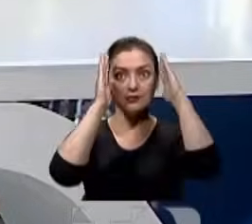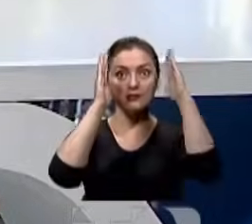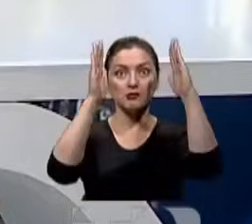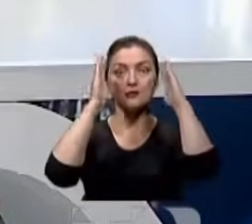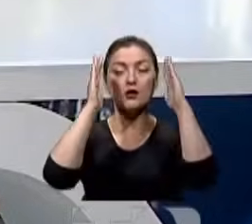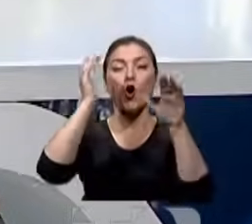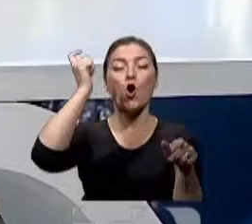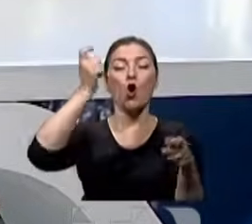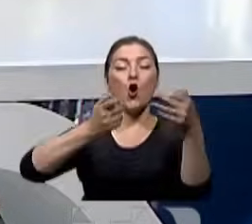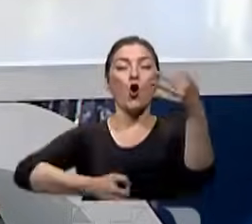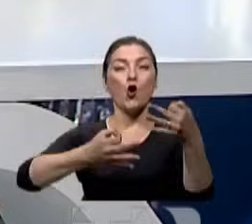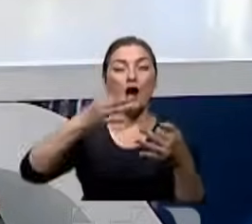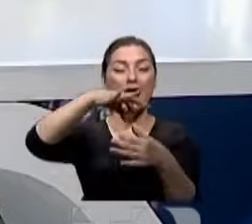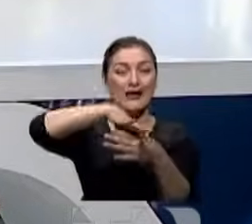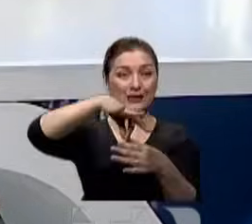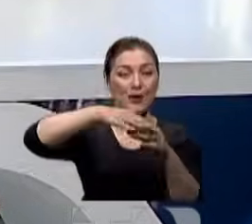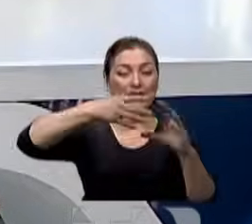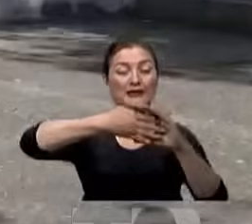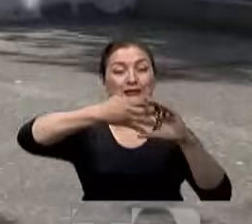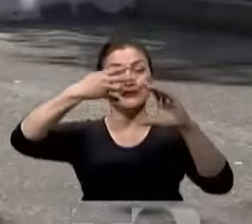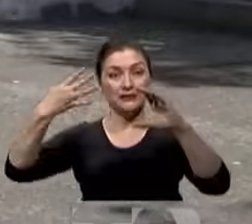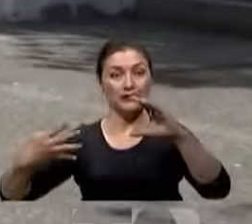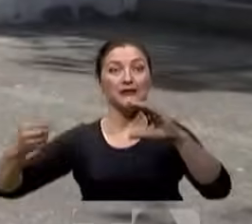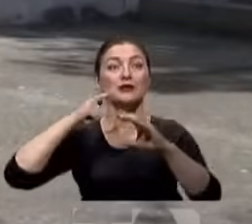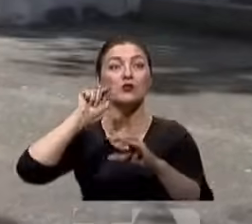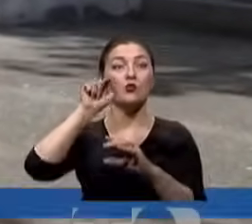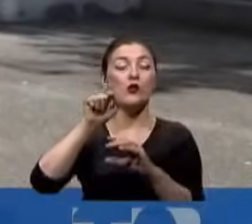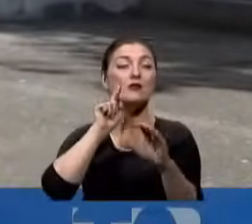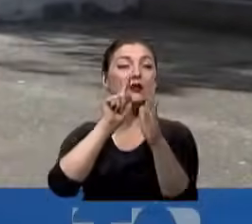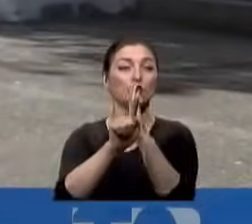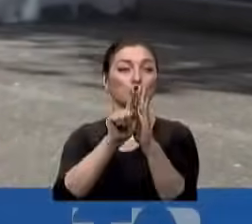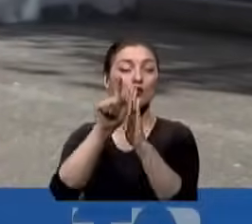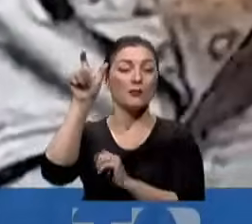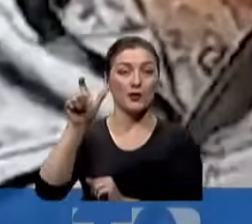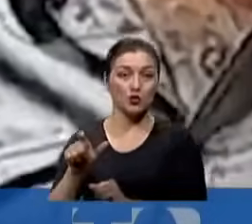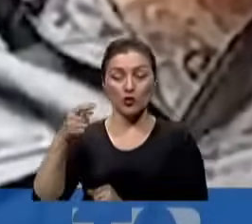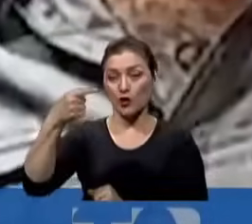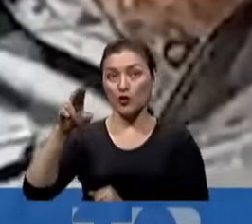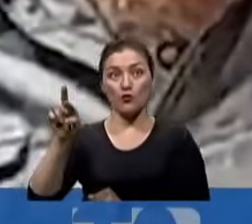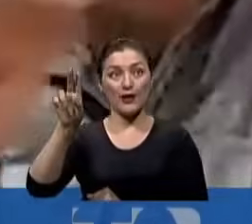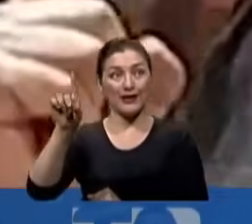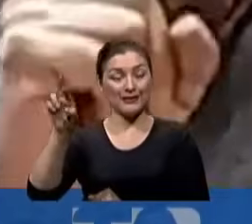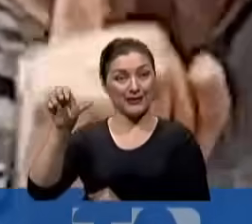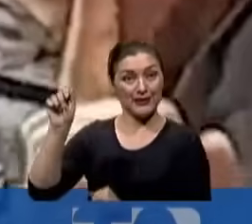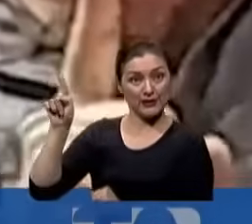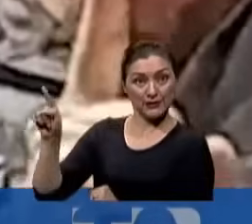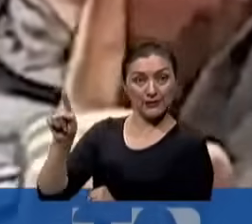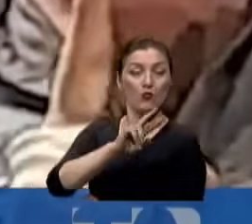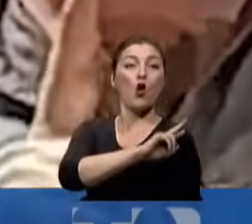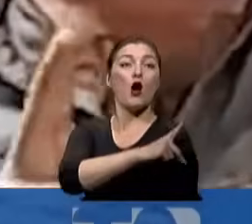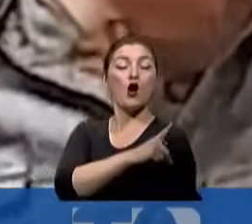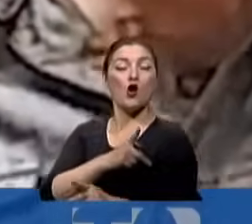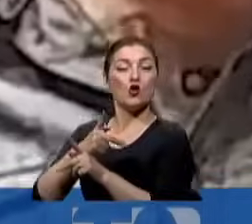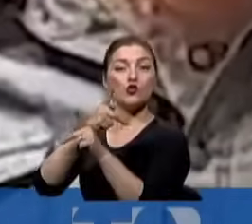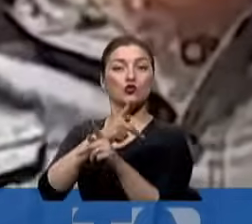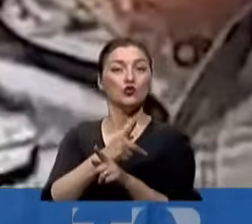el Tribunal Contencioso Electoral admitió este jueves la denuncia interpuesta por Juan Esteban Guarderas, vocal del Consejo de Participación